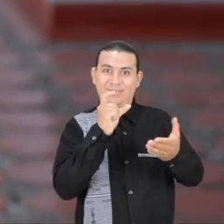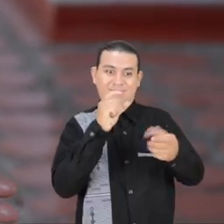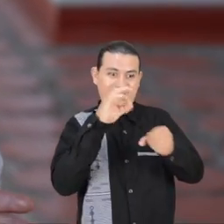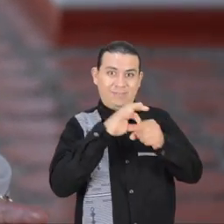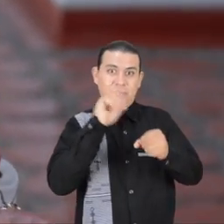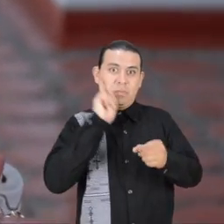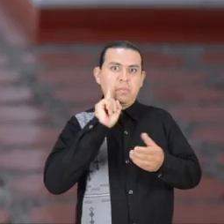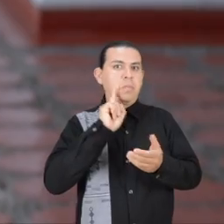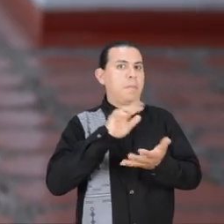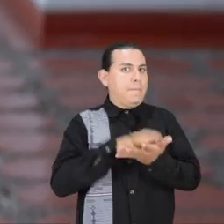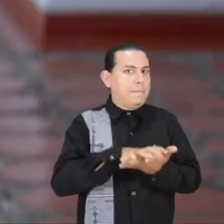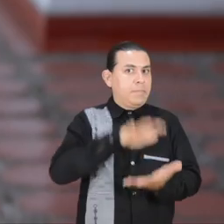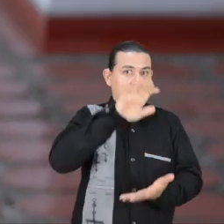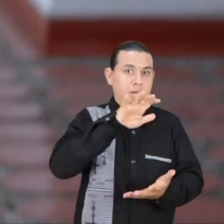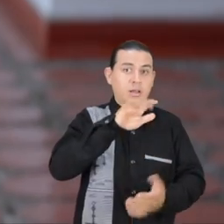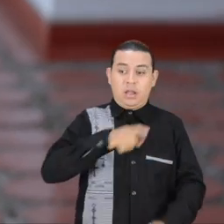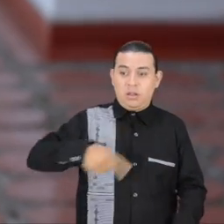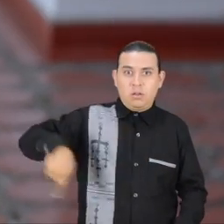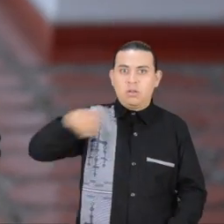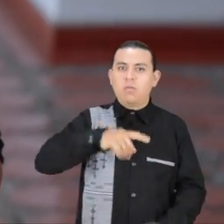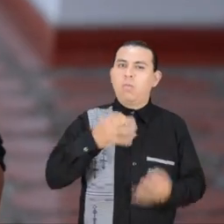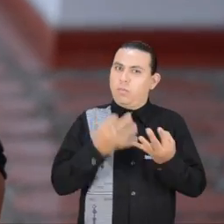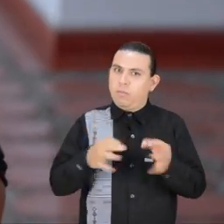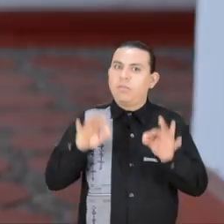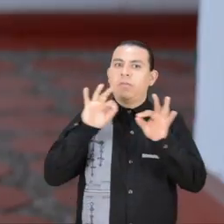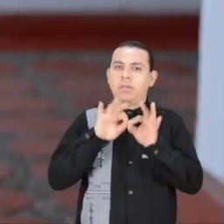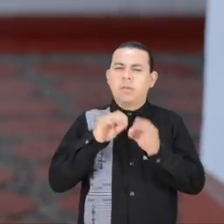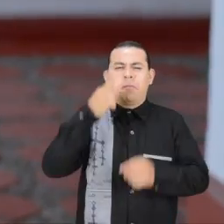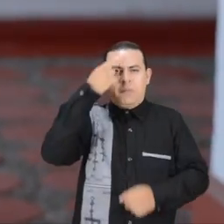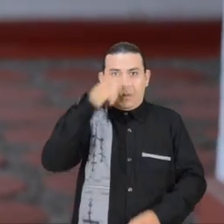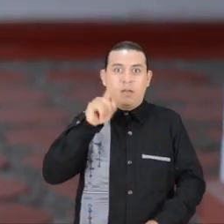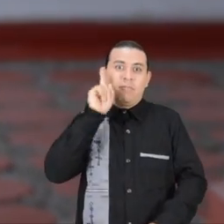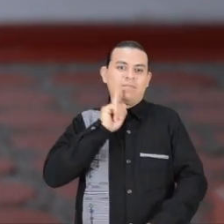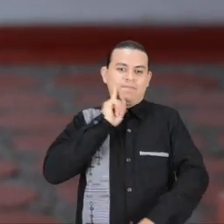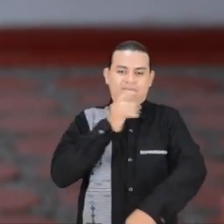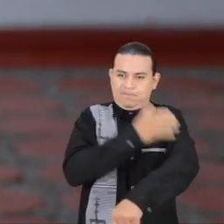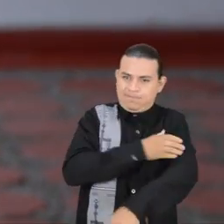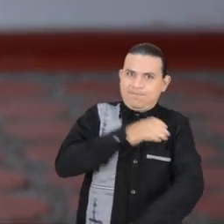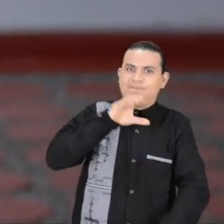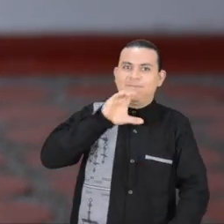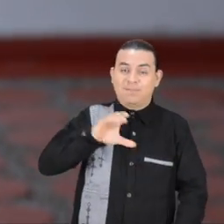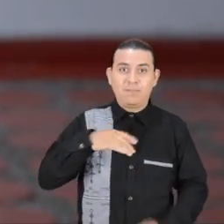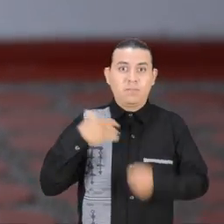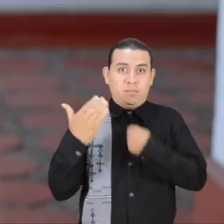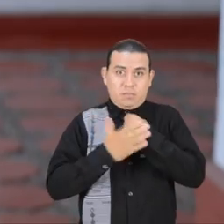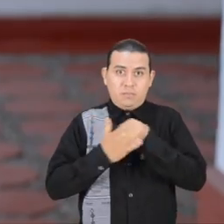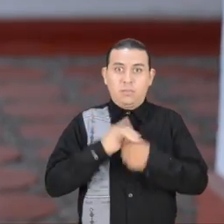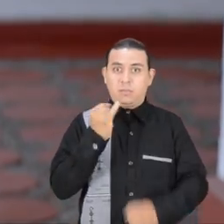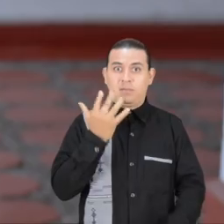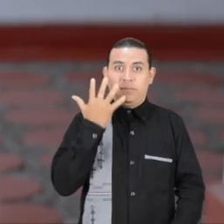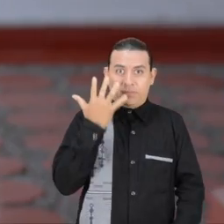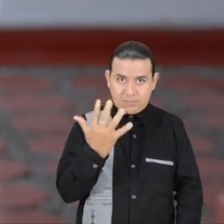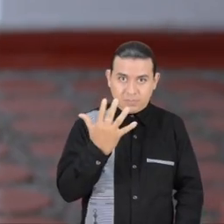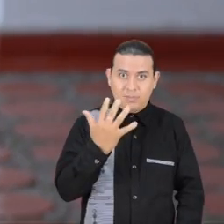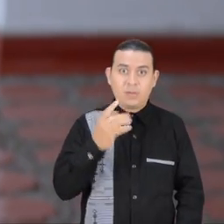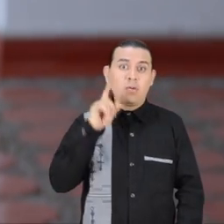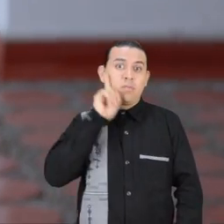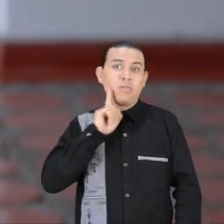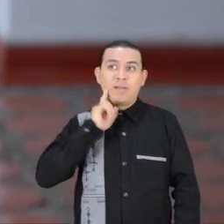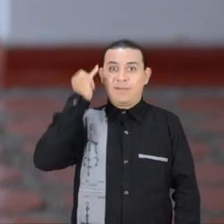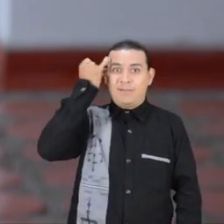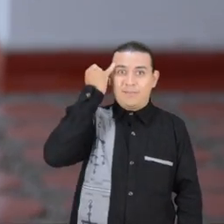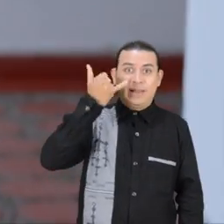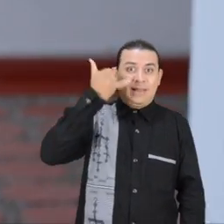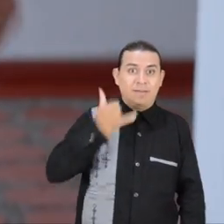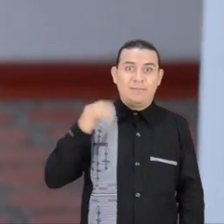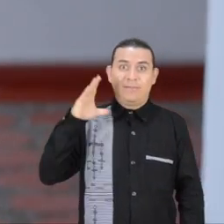la lista nominal nuestra participación es clave para el empoderamiento de más mujeres el 5 de junio las mujeres